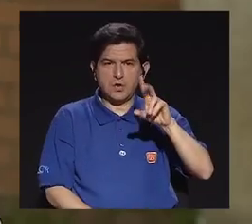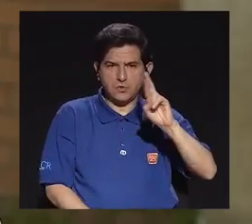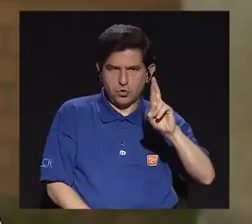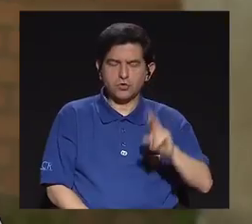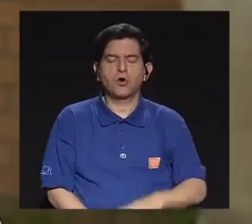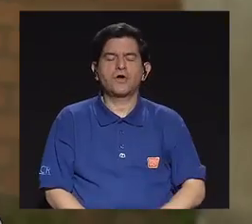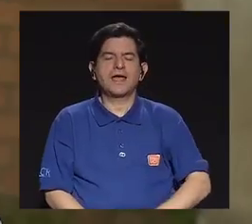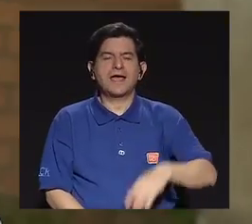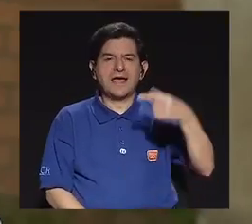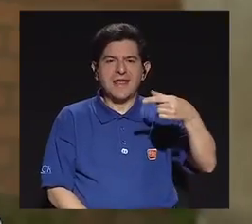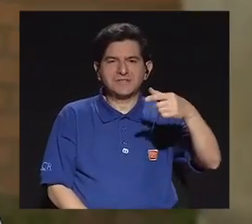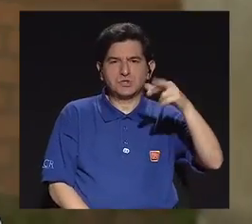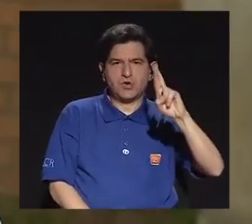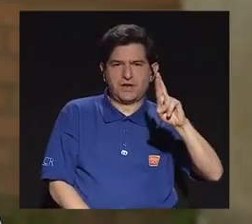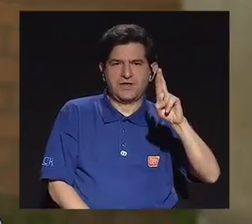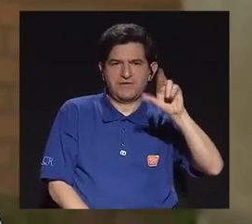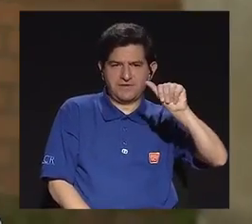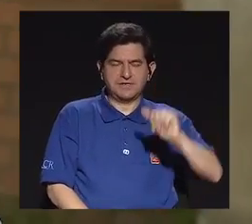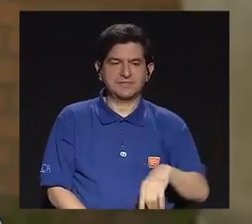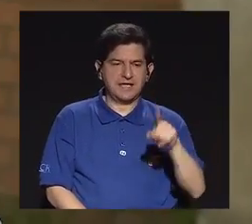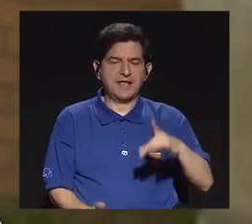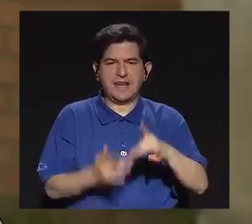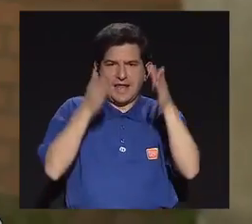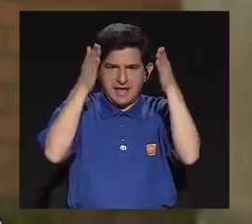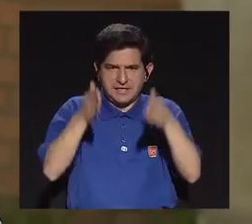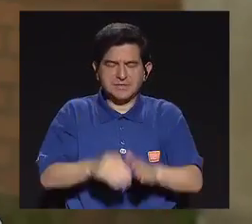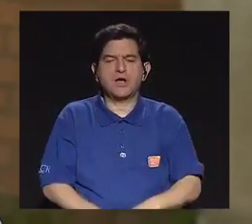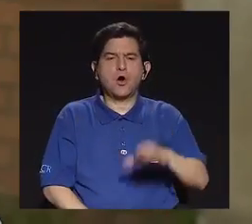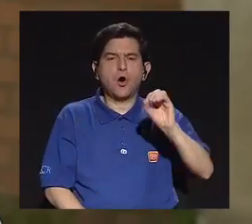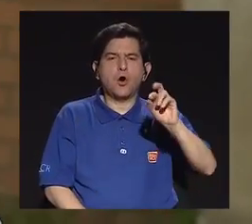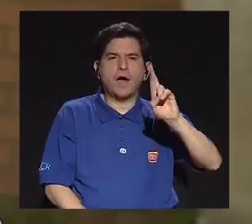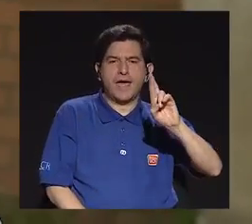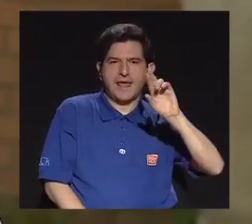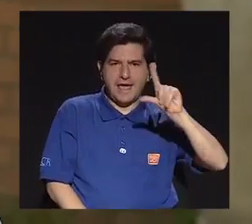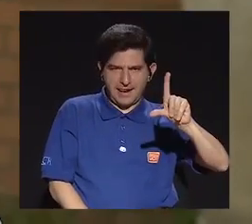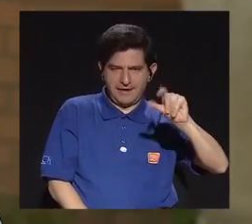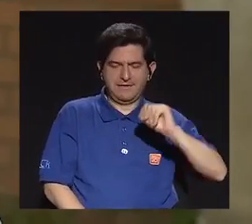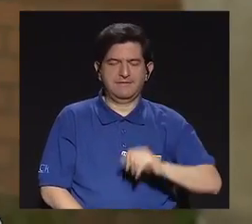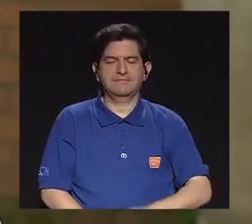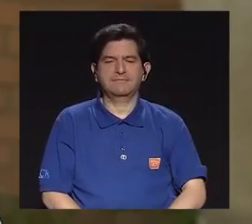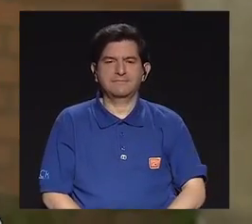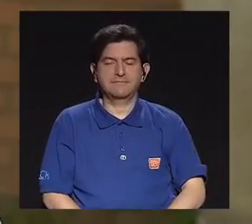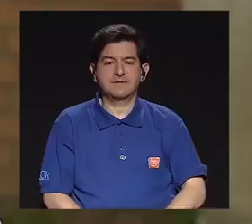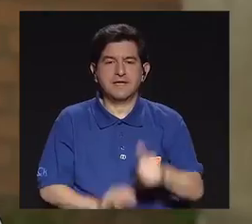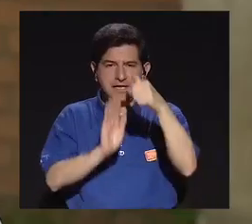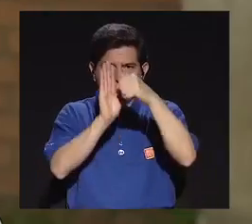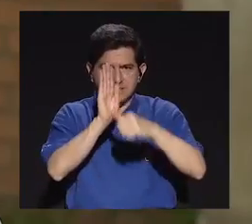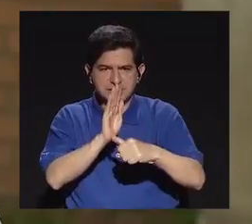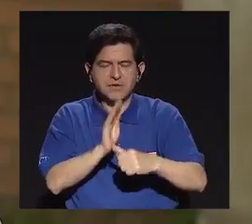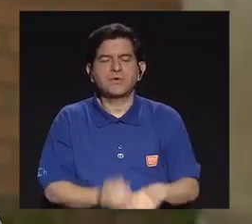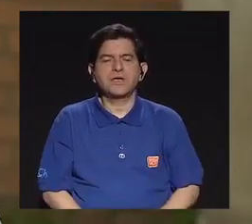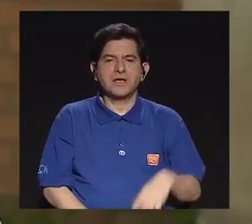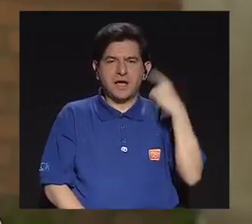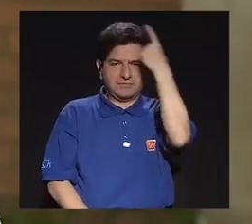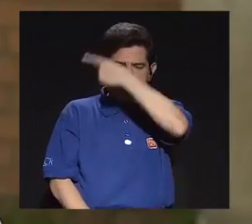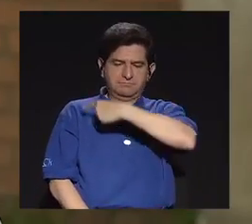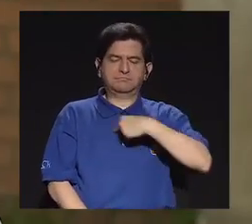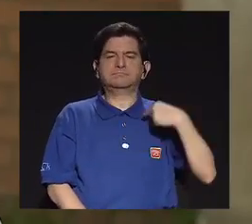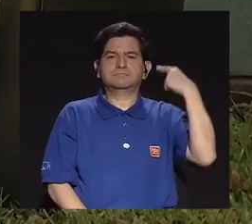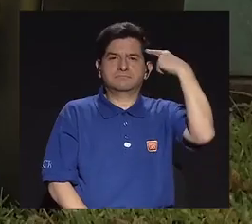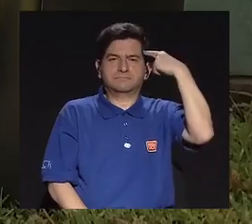del doctor Gerson Rivas Alvarado, quien es especialista en otorrinolaringología y cirugía de cabeza y